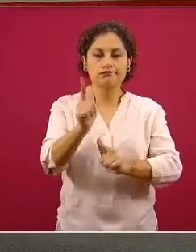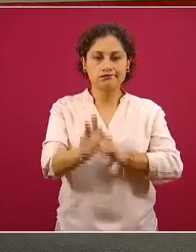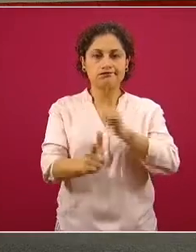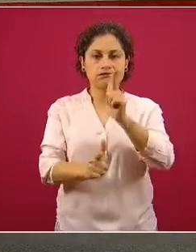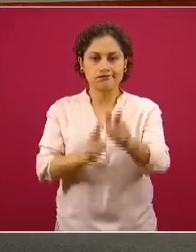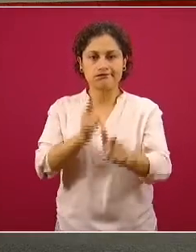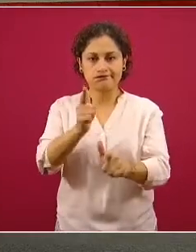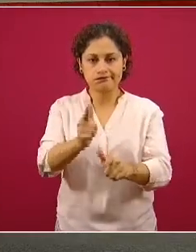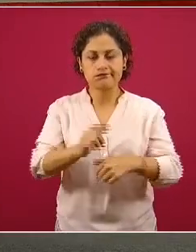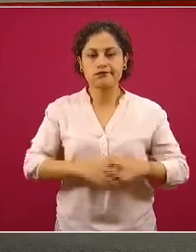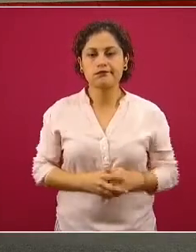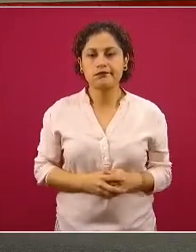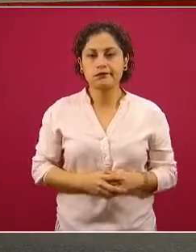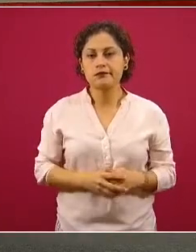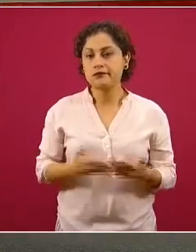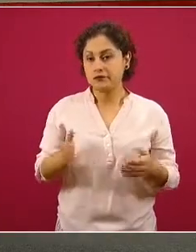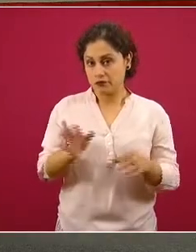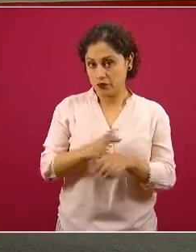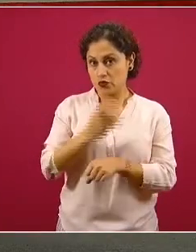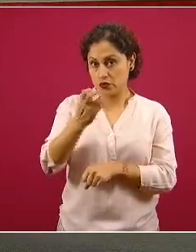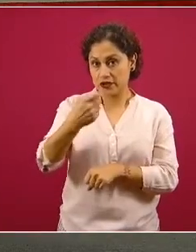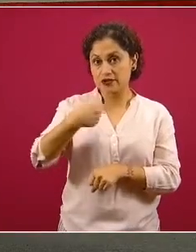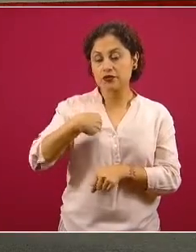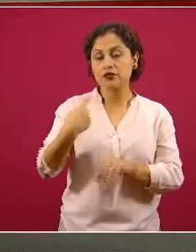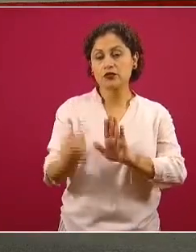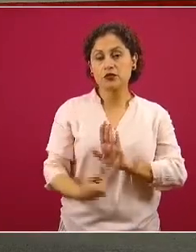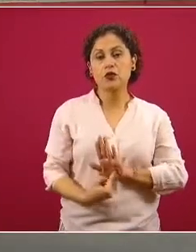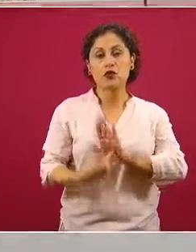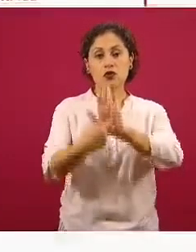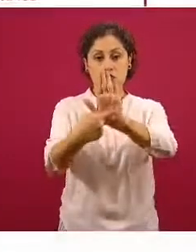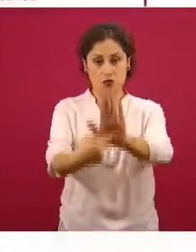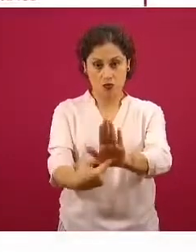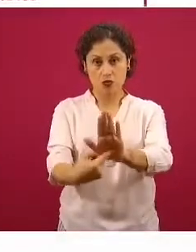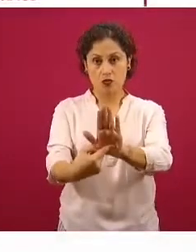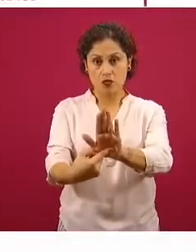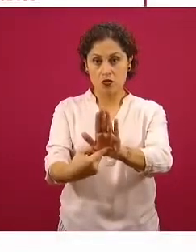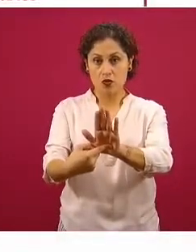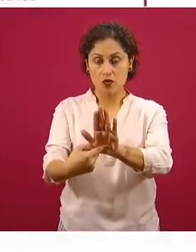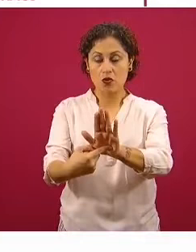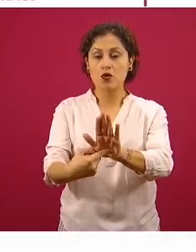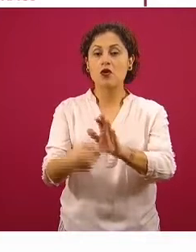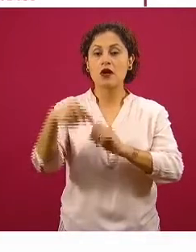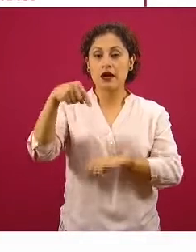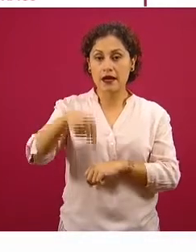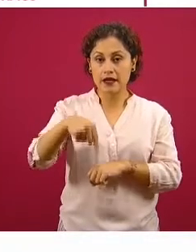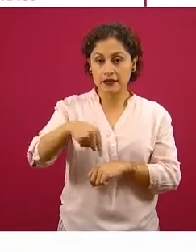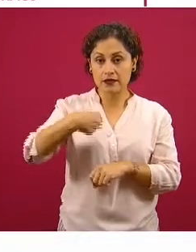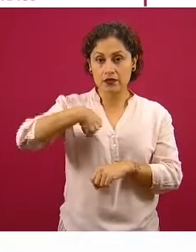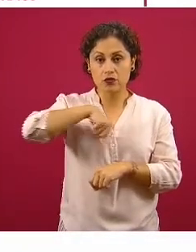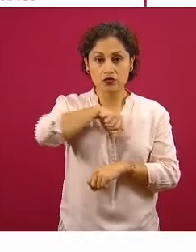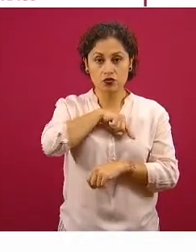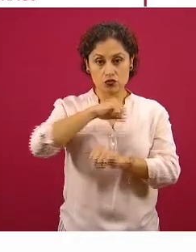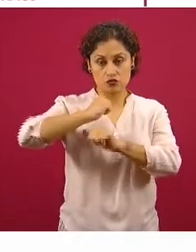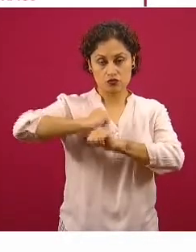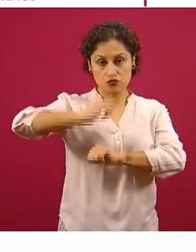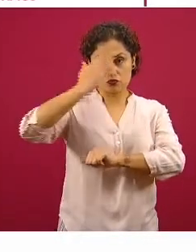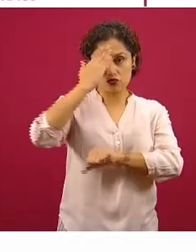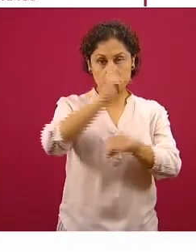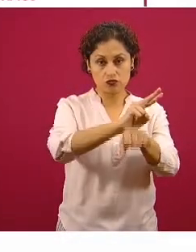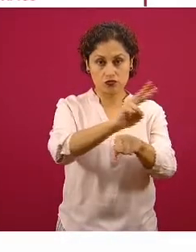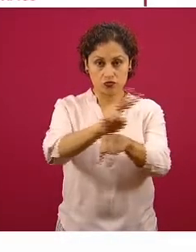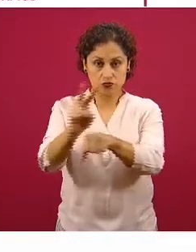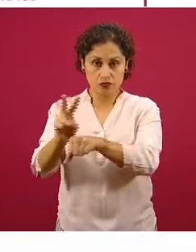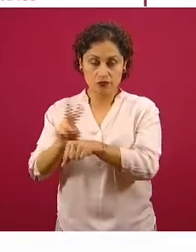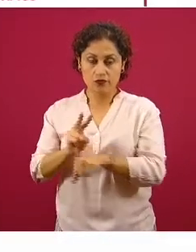Teniendo eso en mente, les presento los distintos mecanismos que han estado operando en la vigilancia y recordarán